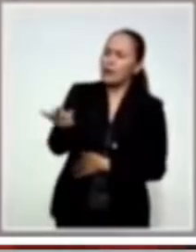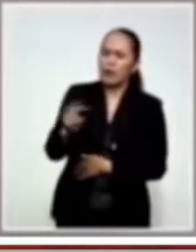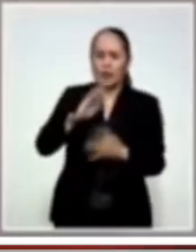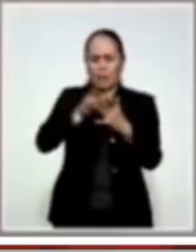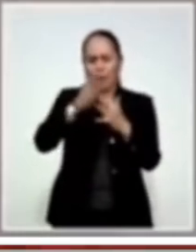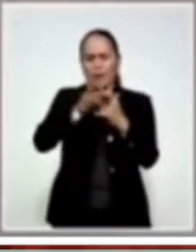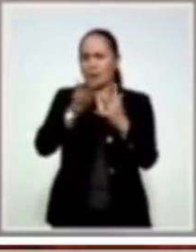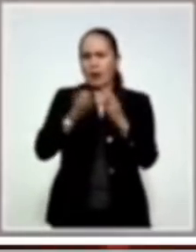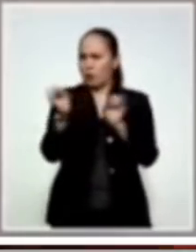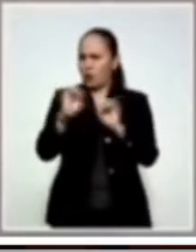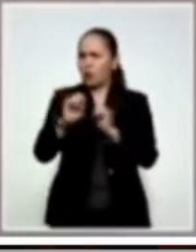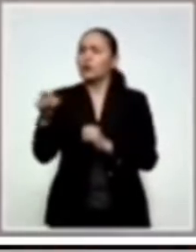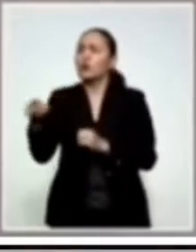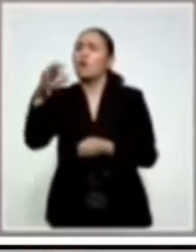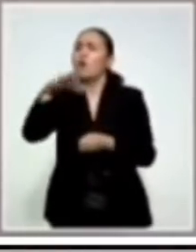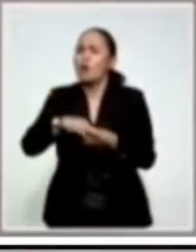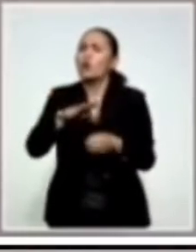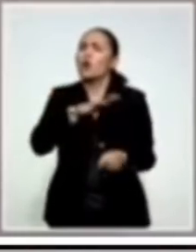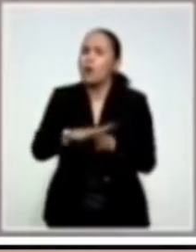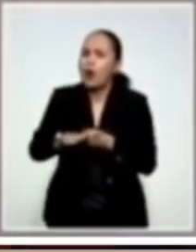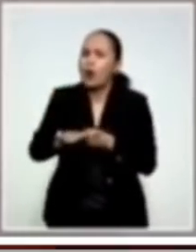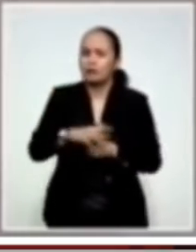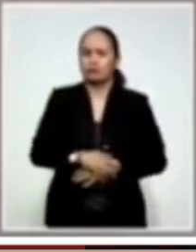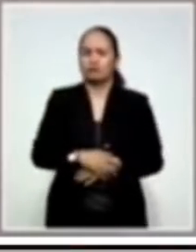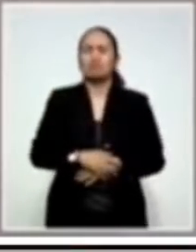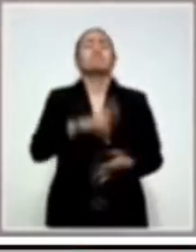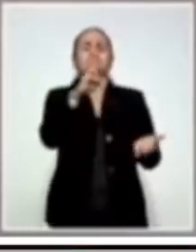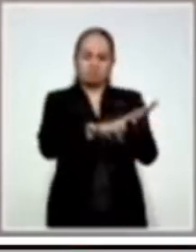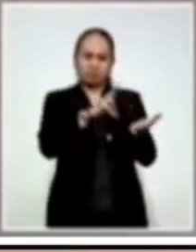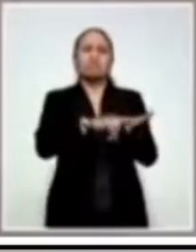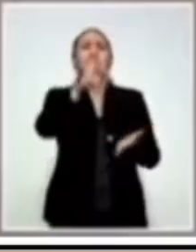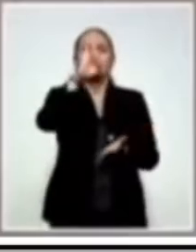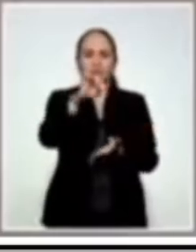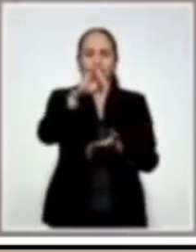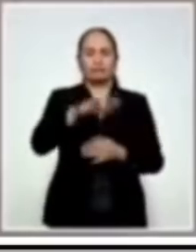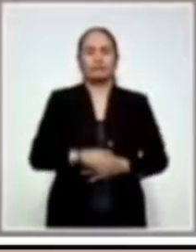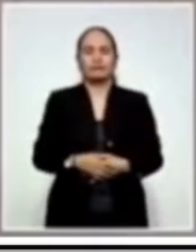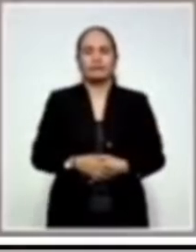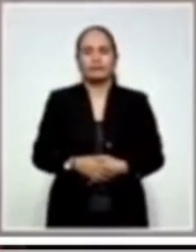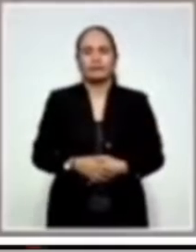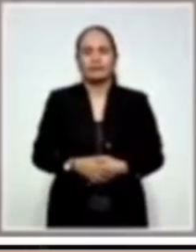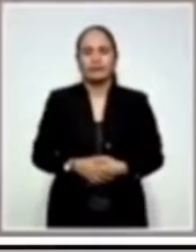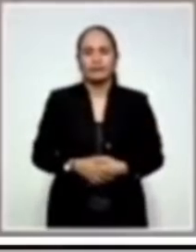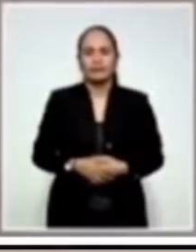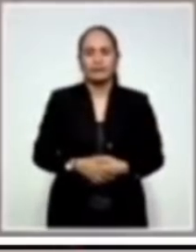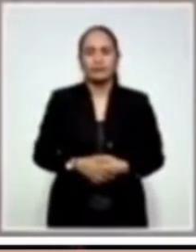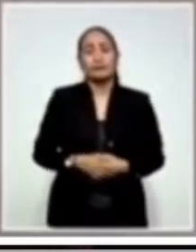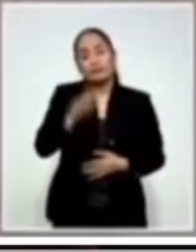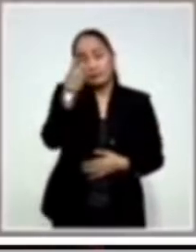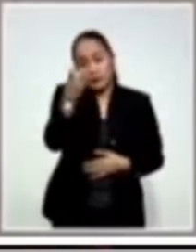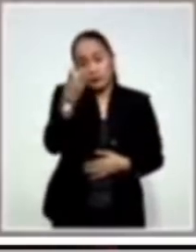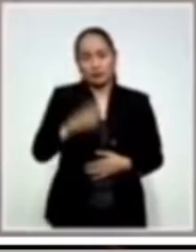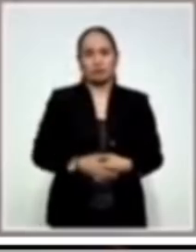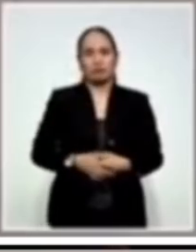apartados, cómo se computaba su voto y dijo, por la validez. Y me parece que es una falta de respeto